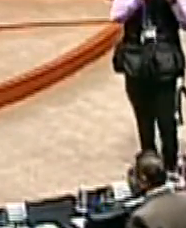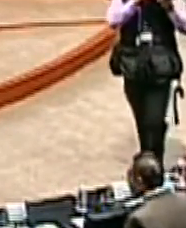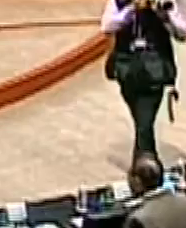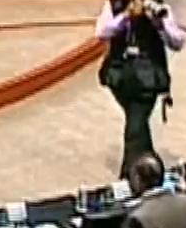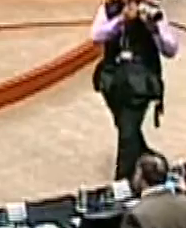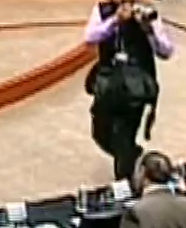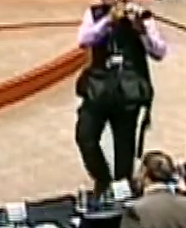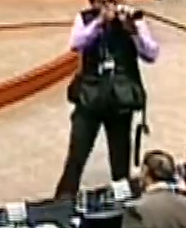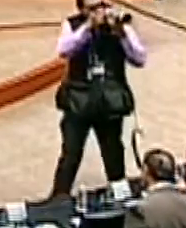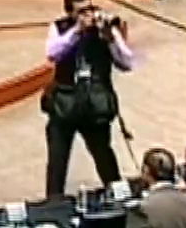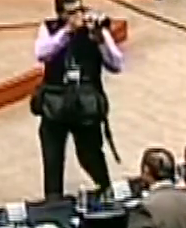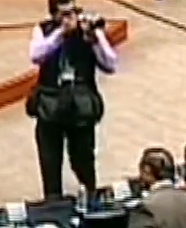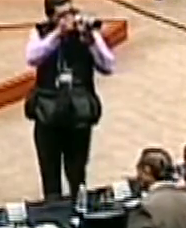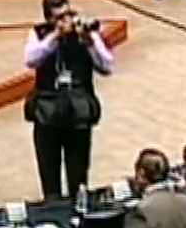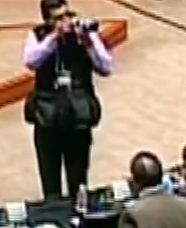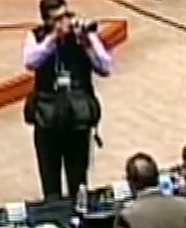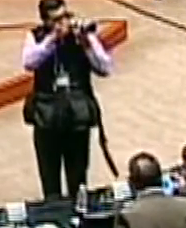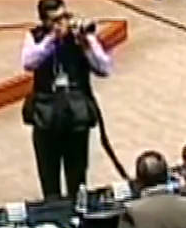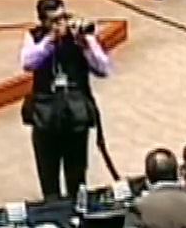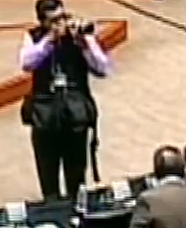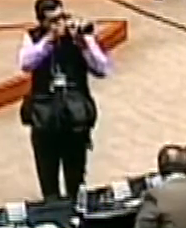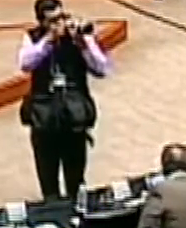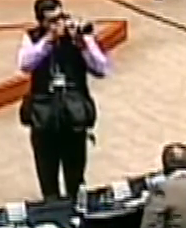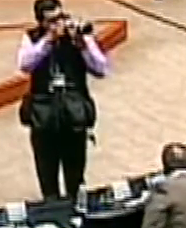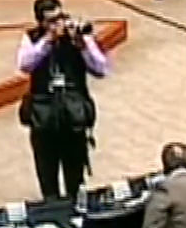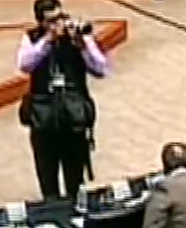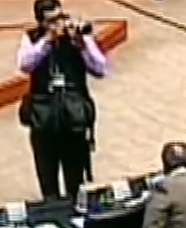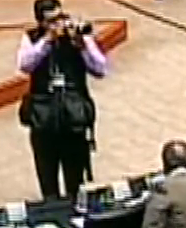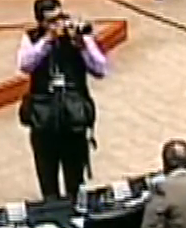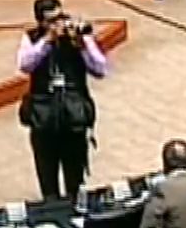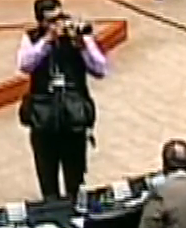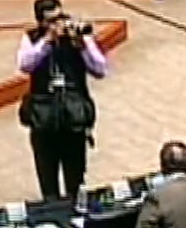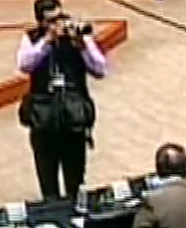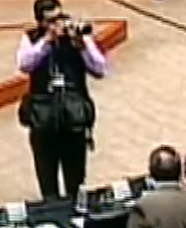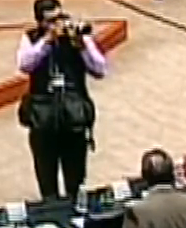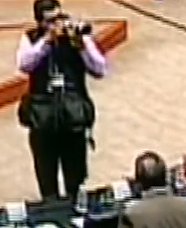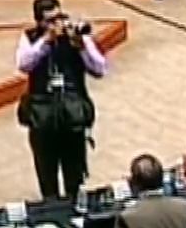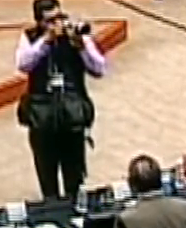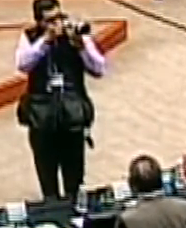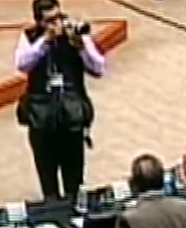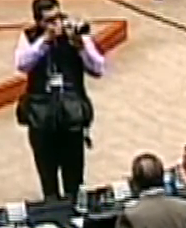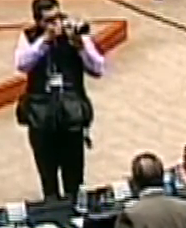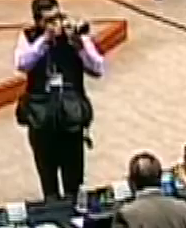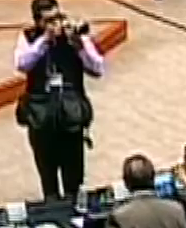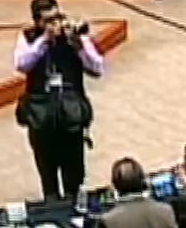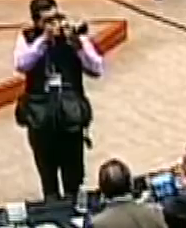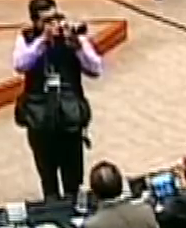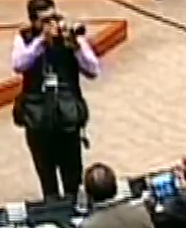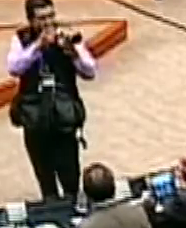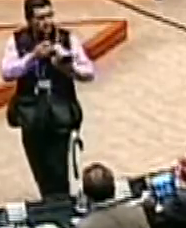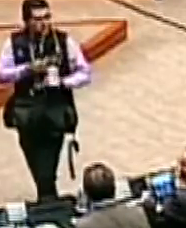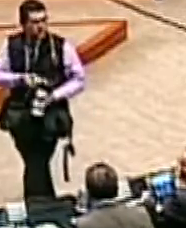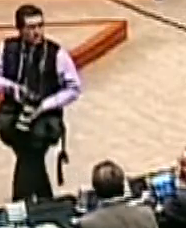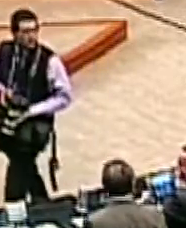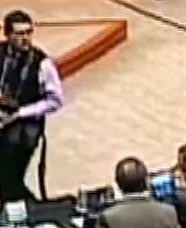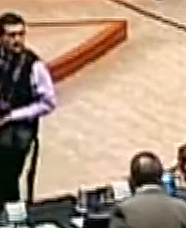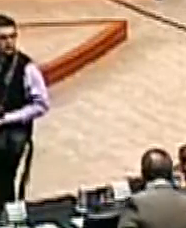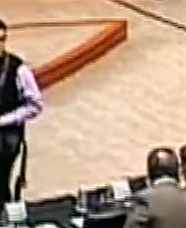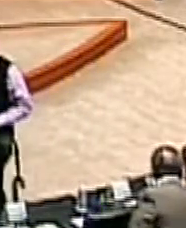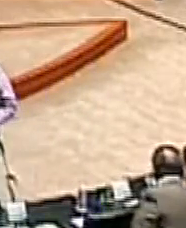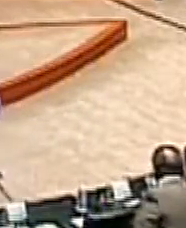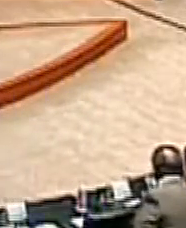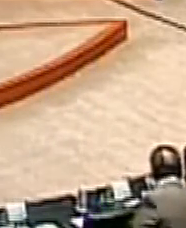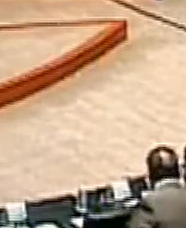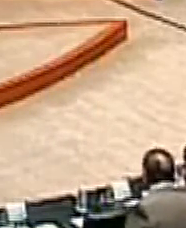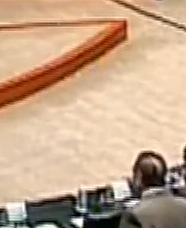importante iniciativa por ordenador félix que sí le permite es sanador feliz que si le permite suscribir al senador son también